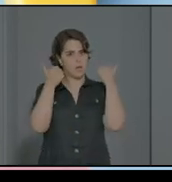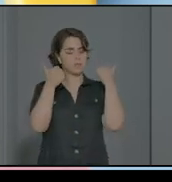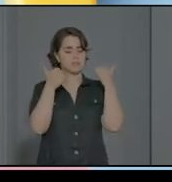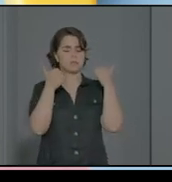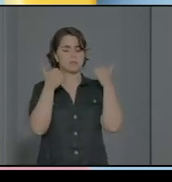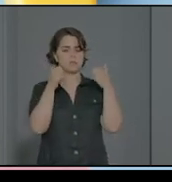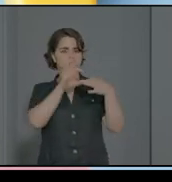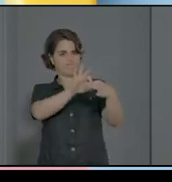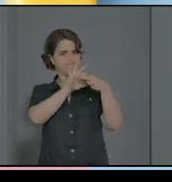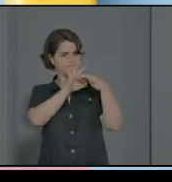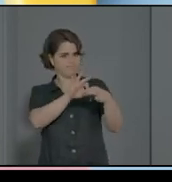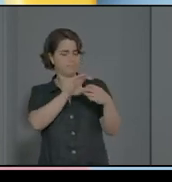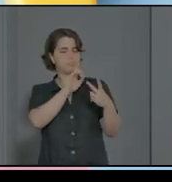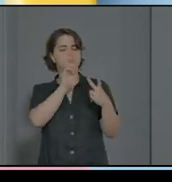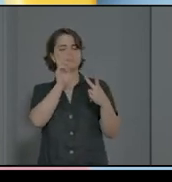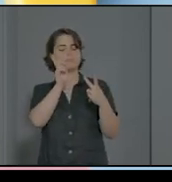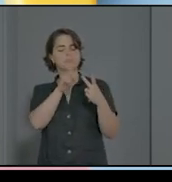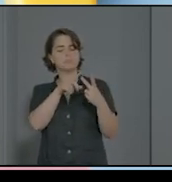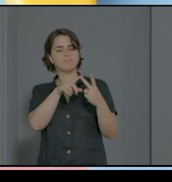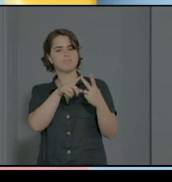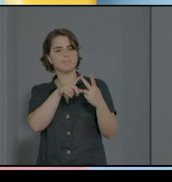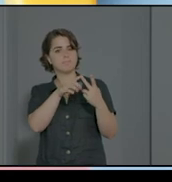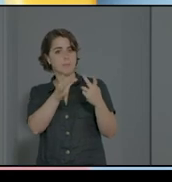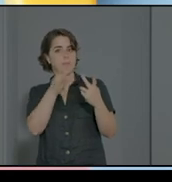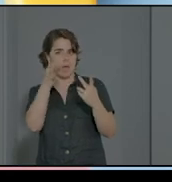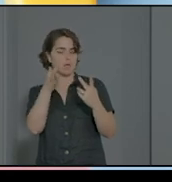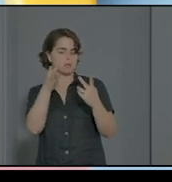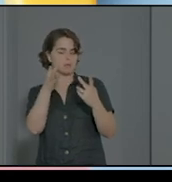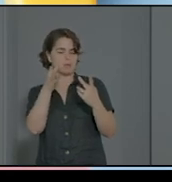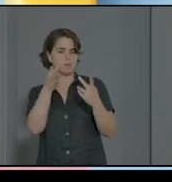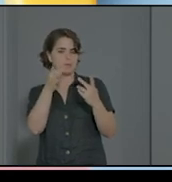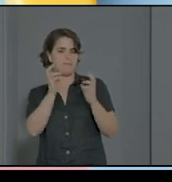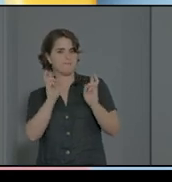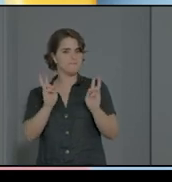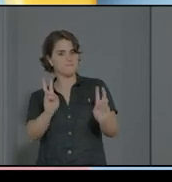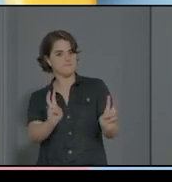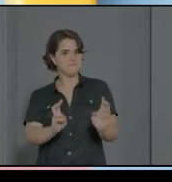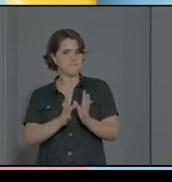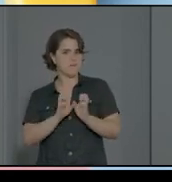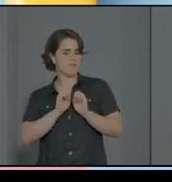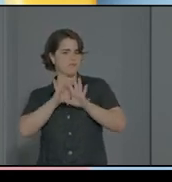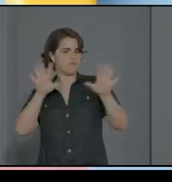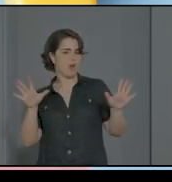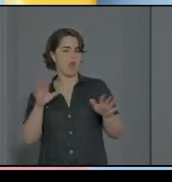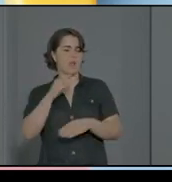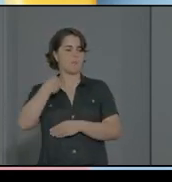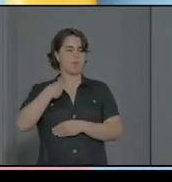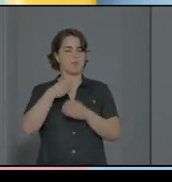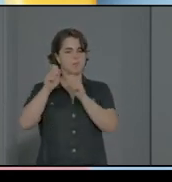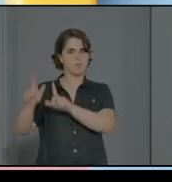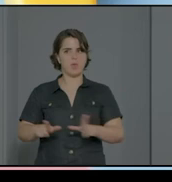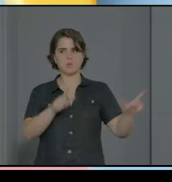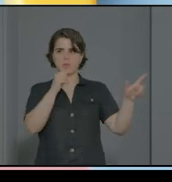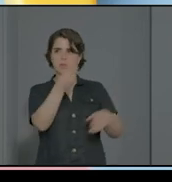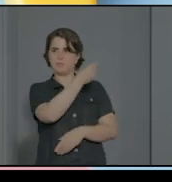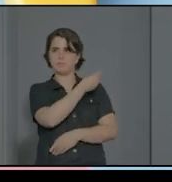y más excitantes, como dice la misma diapositiva. Así